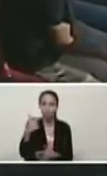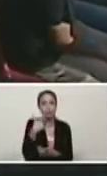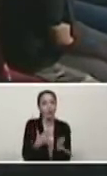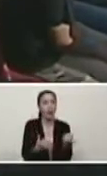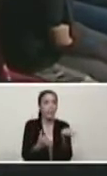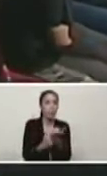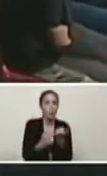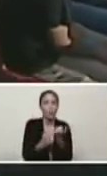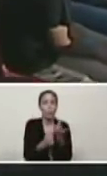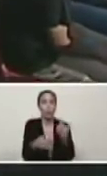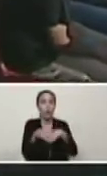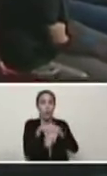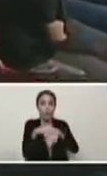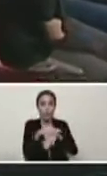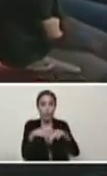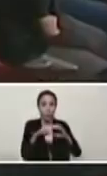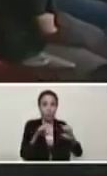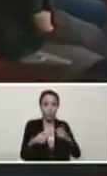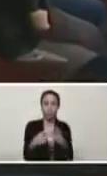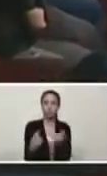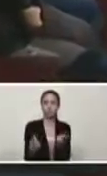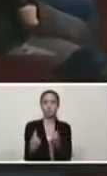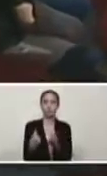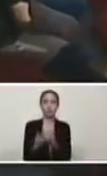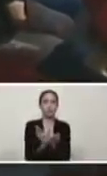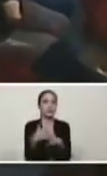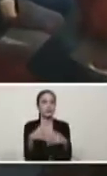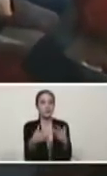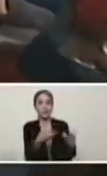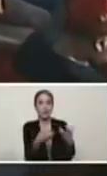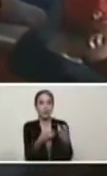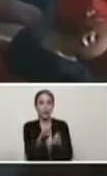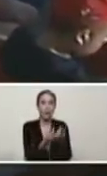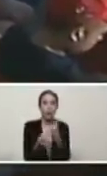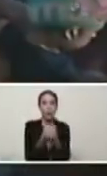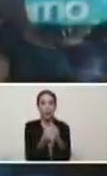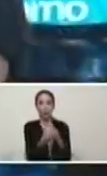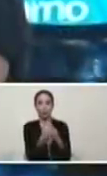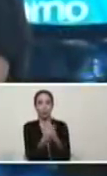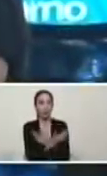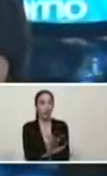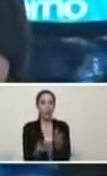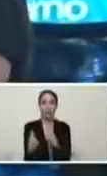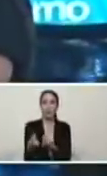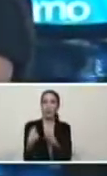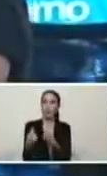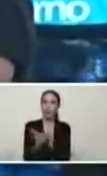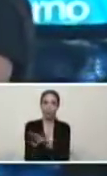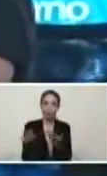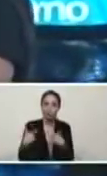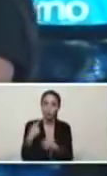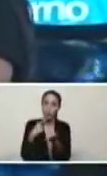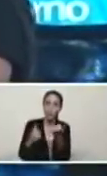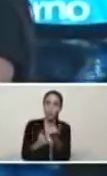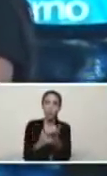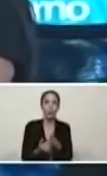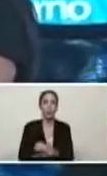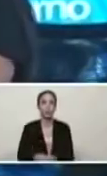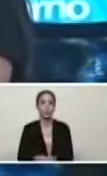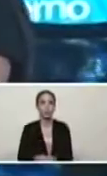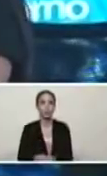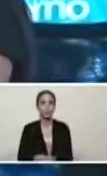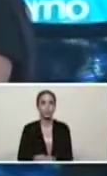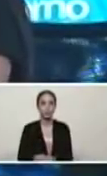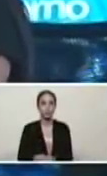a la educación en Venezuela, a pesar de la incesante guerra económica, usted no ha dejado de invertir en nosotros. Eso se lo agradecemos de